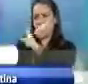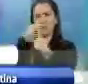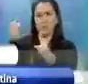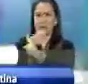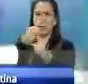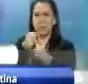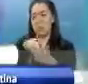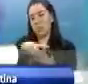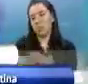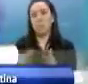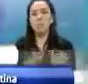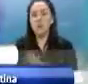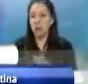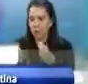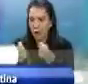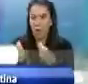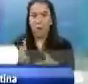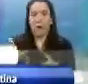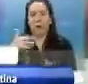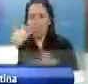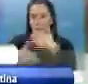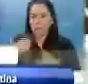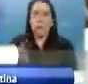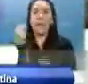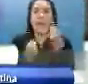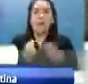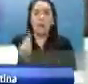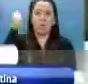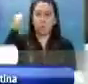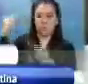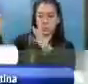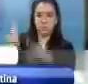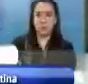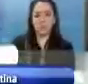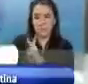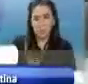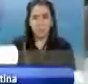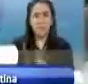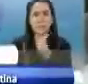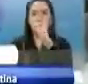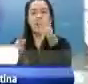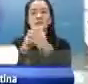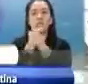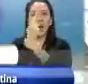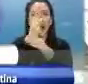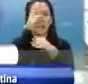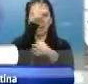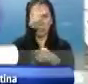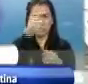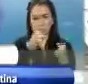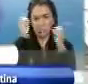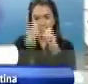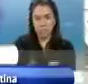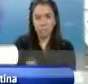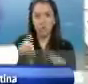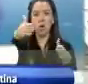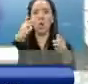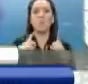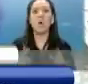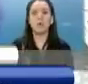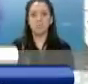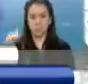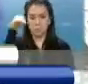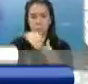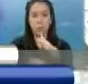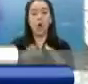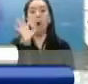que señaló que de madrugada observó un entierro en ese camposanto. El fiscal se expresaba así. Que se acerca a la